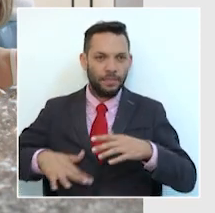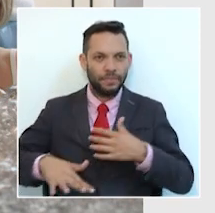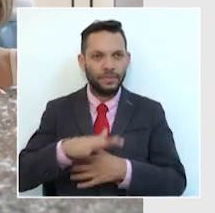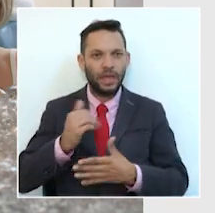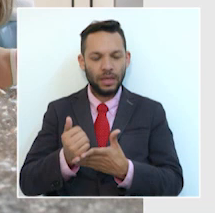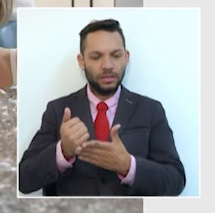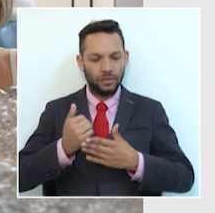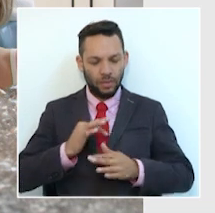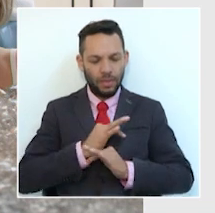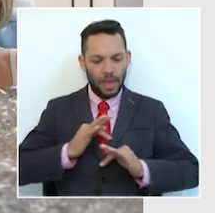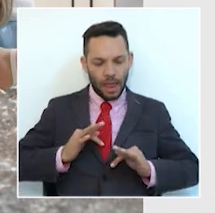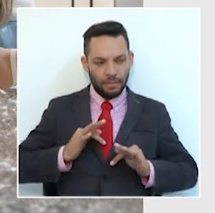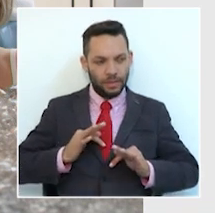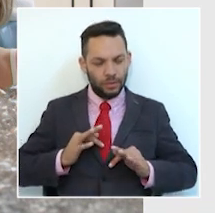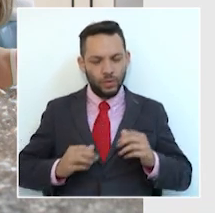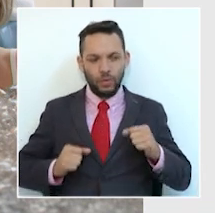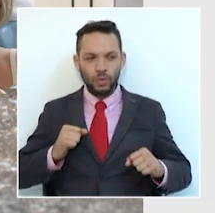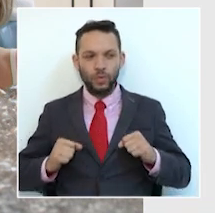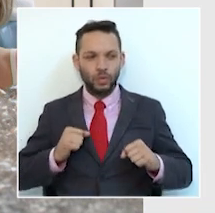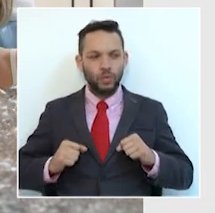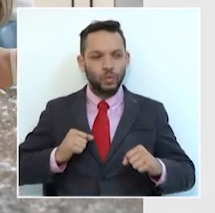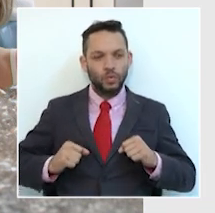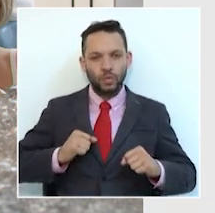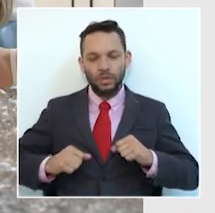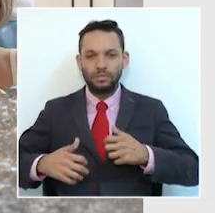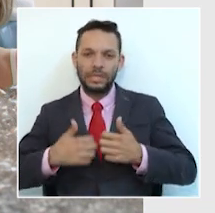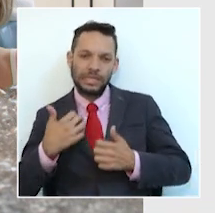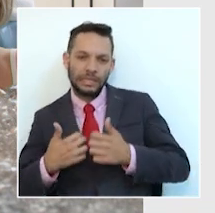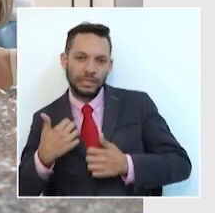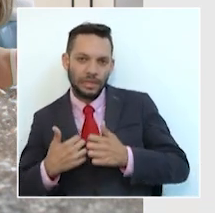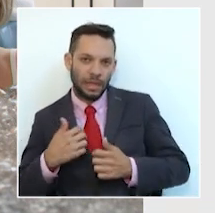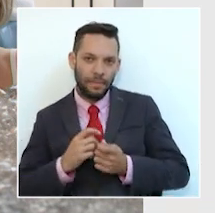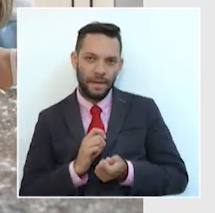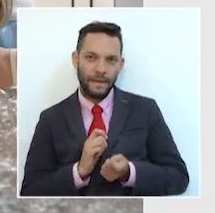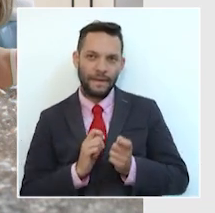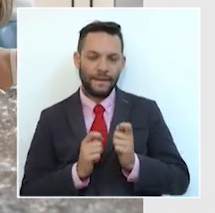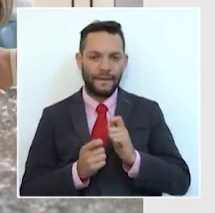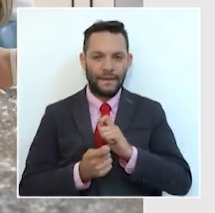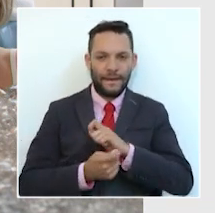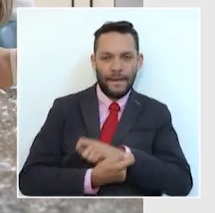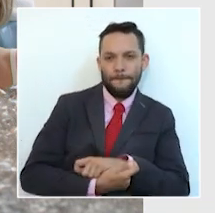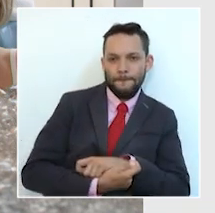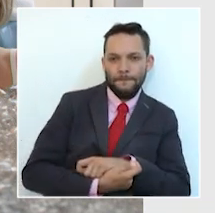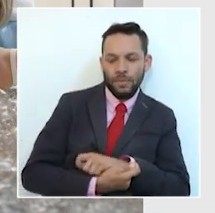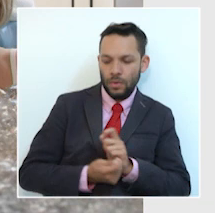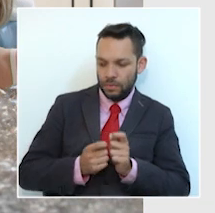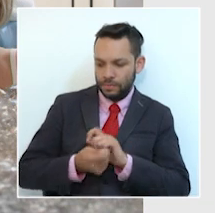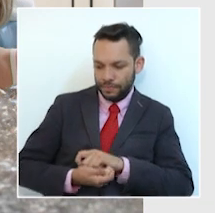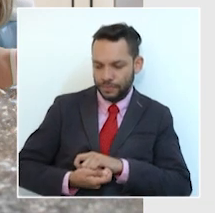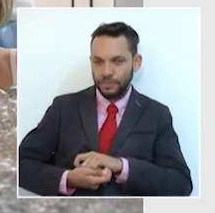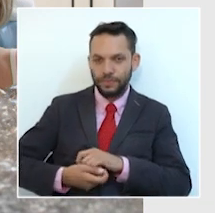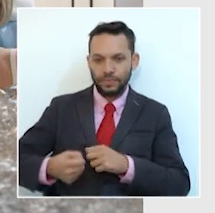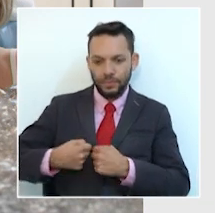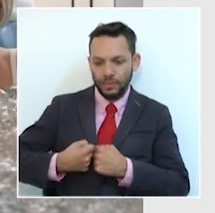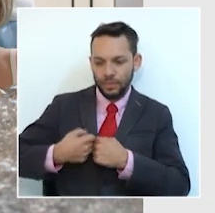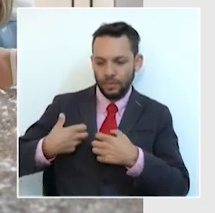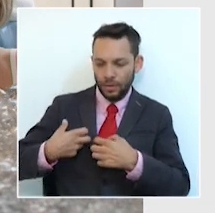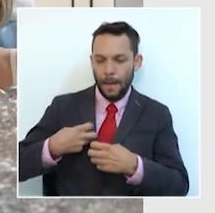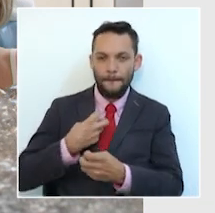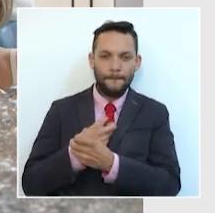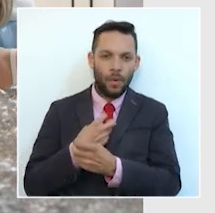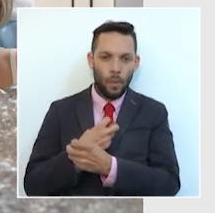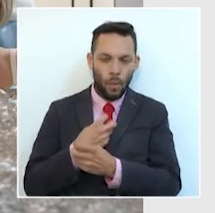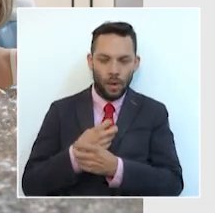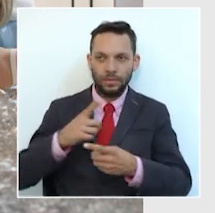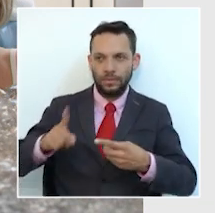y de esa manera pues podemos tratar muchas alteraciones tanto en la parte reumatológica como hemos indicado como